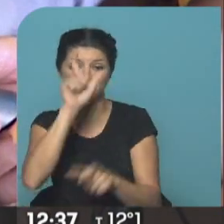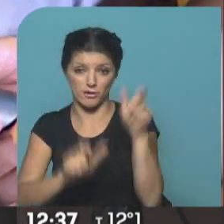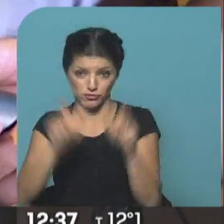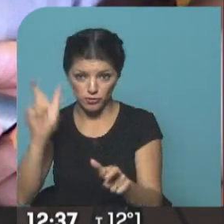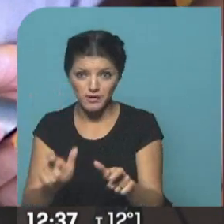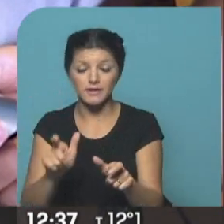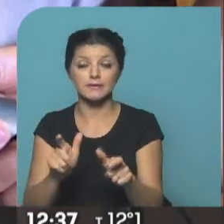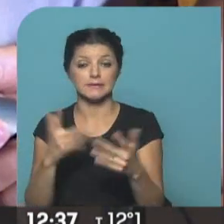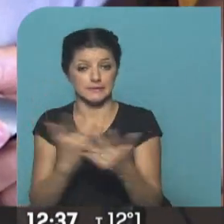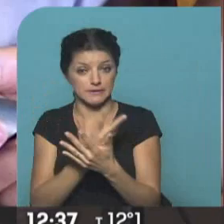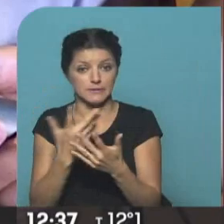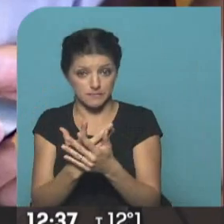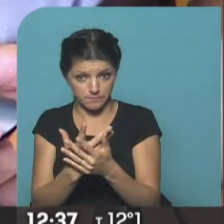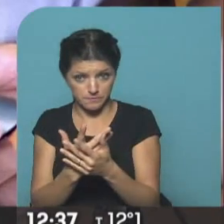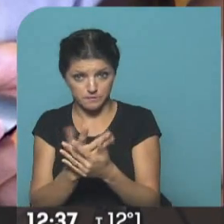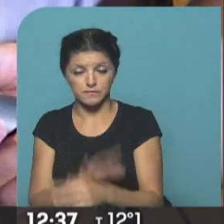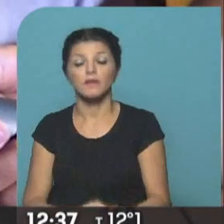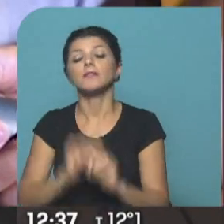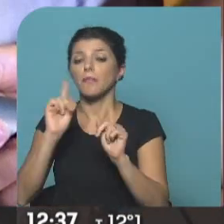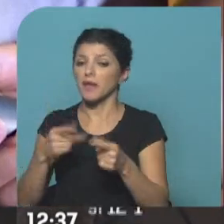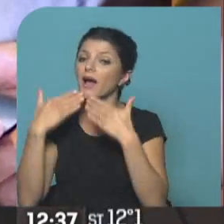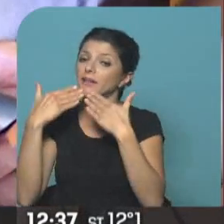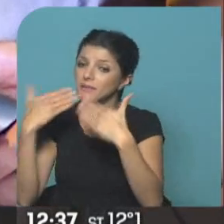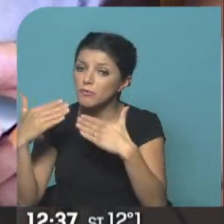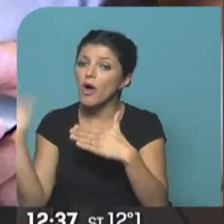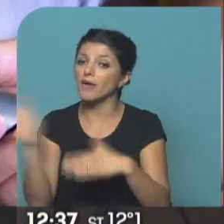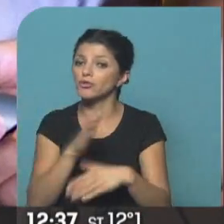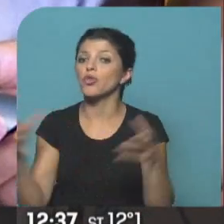los afectados, y agradecer a todos los cuerpos de